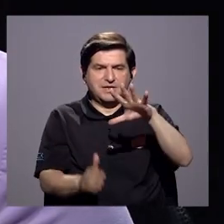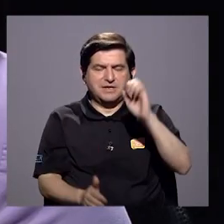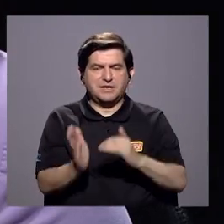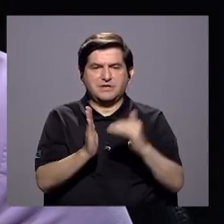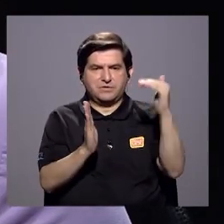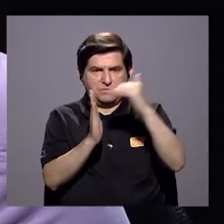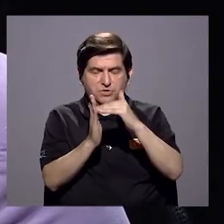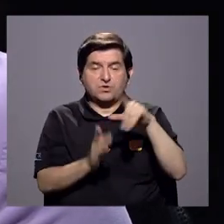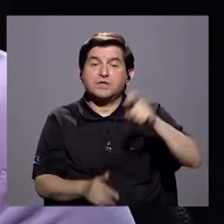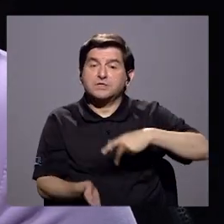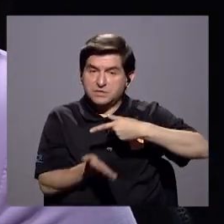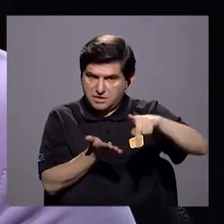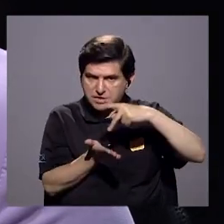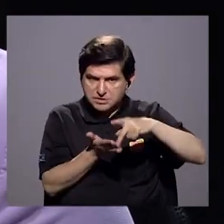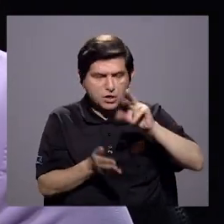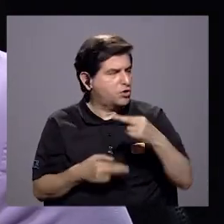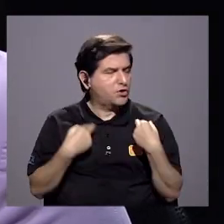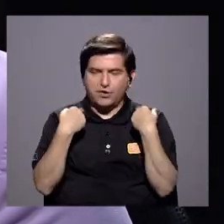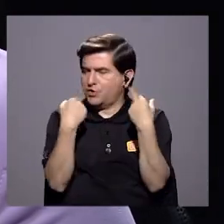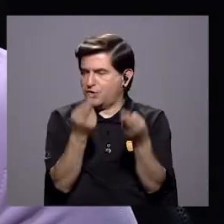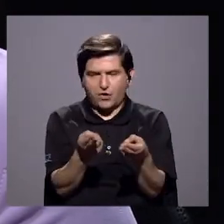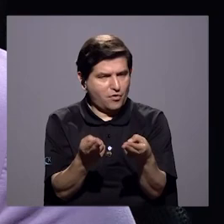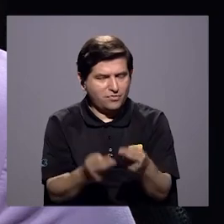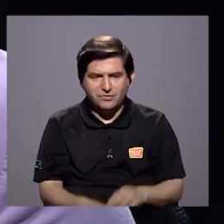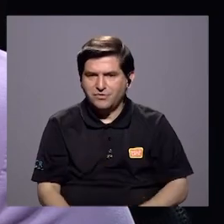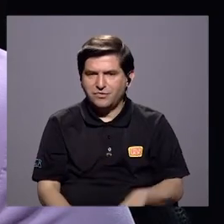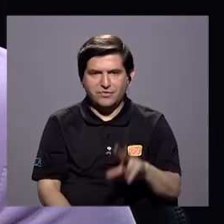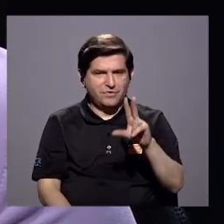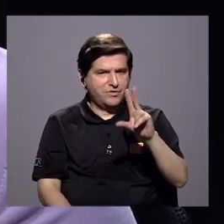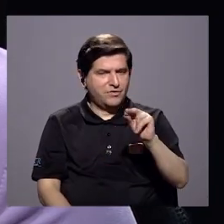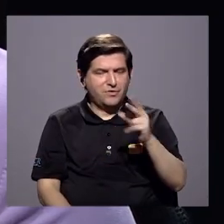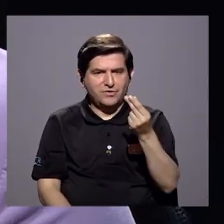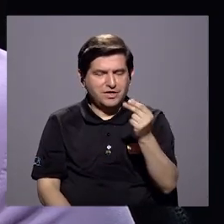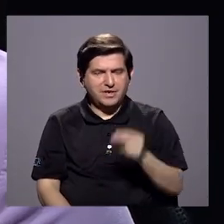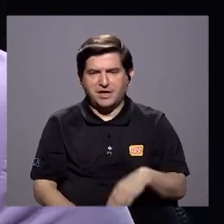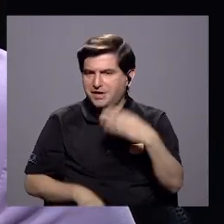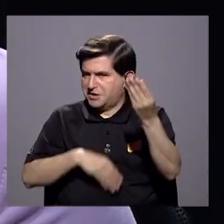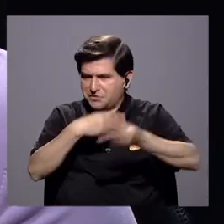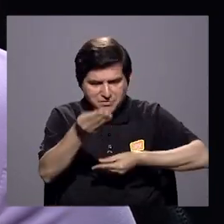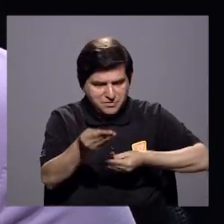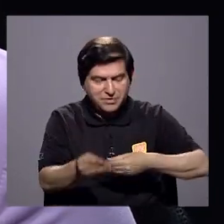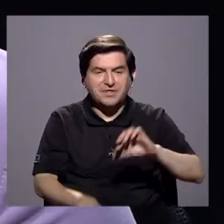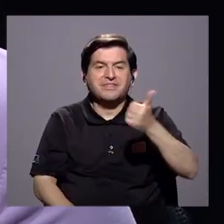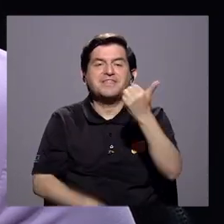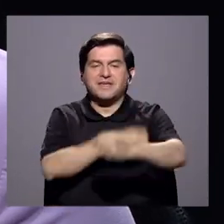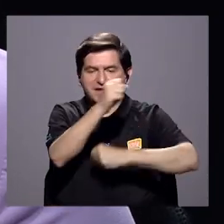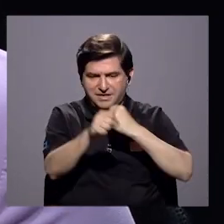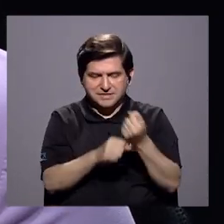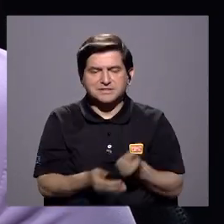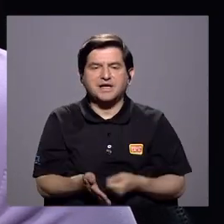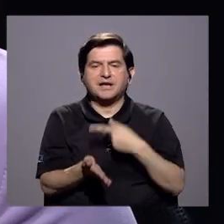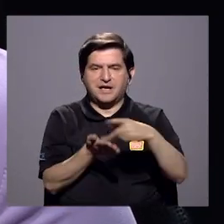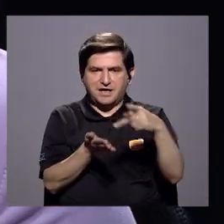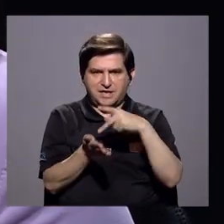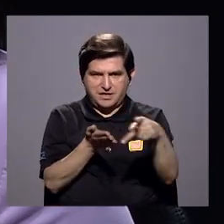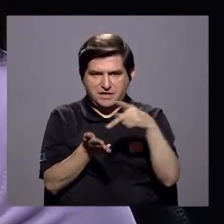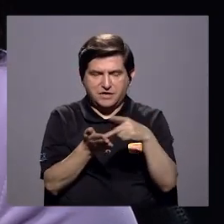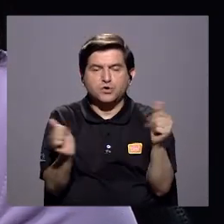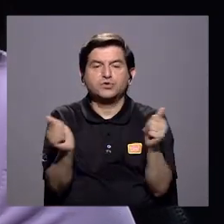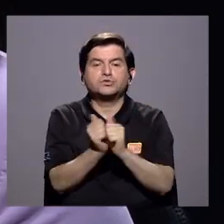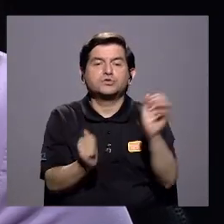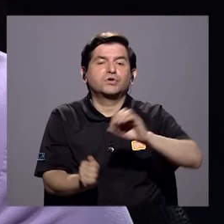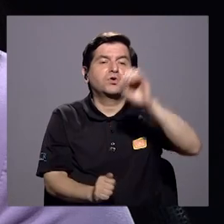tienen que ser pagados. No es un regalo, no son fondos no reembolsables. Tenemos 10 años para pagárselos de vuelta a INDER